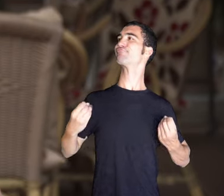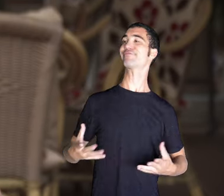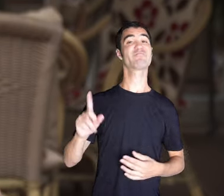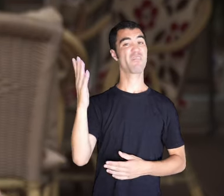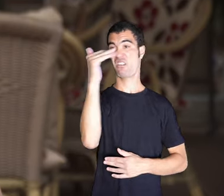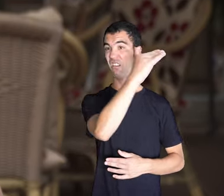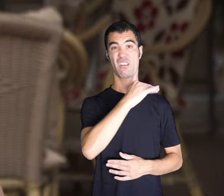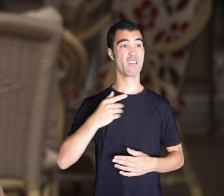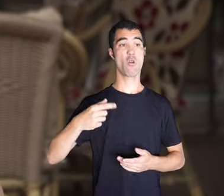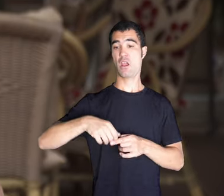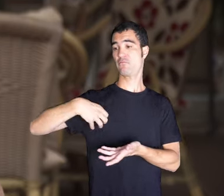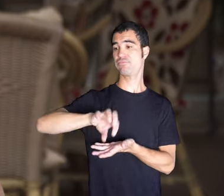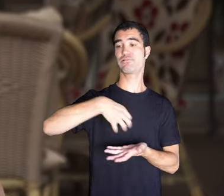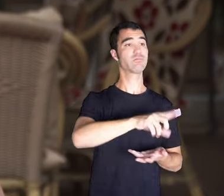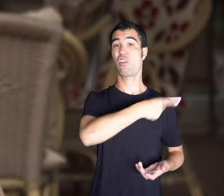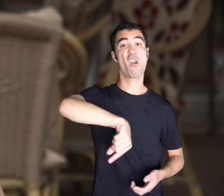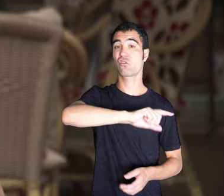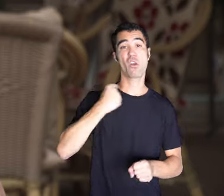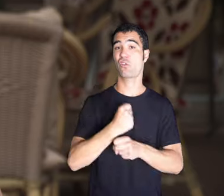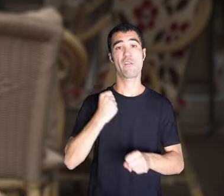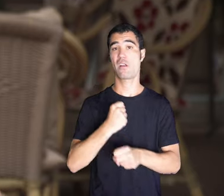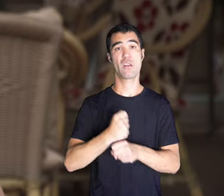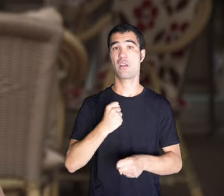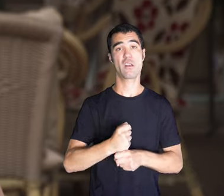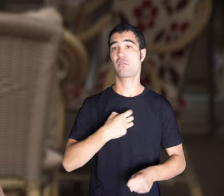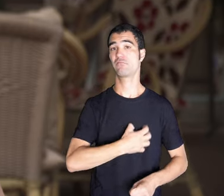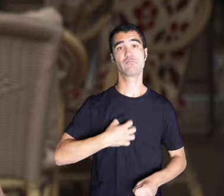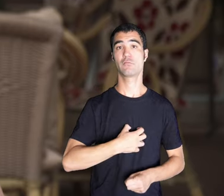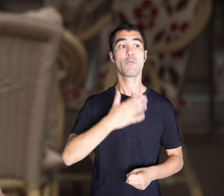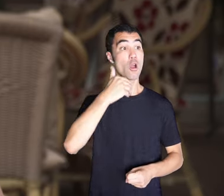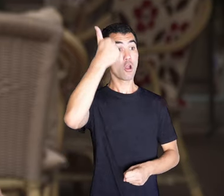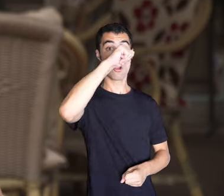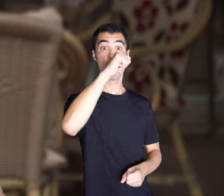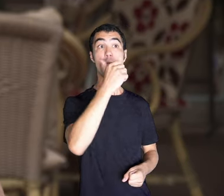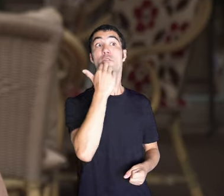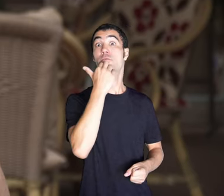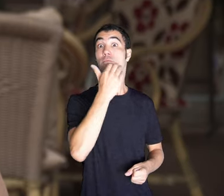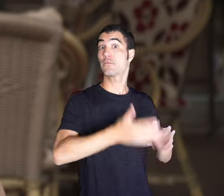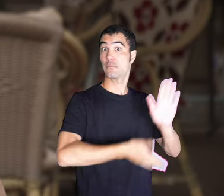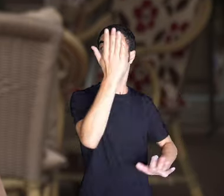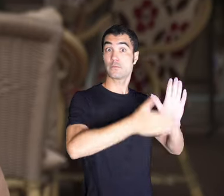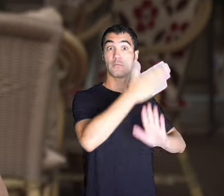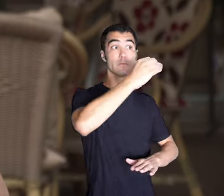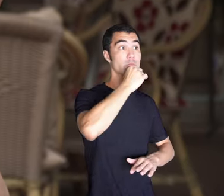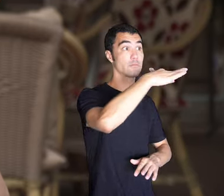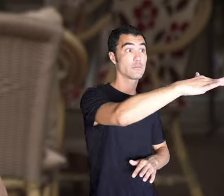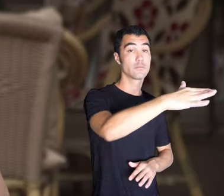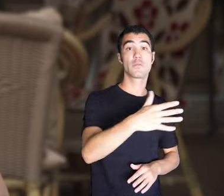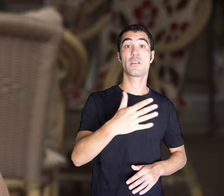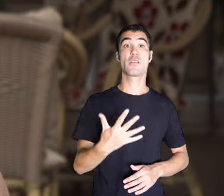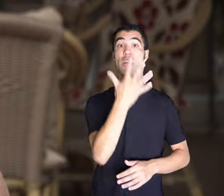conocido rederas. Pero también hay una cosa, si ellos salen al mar